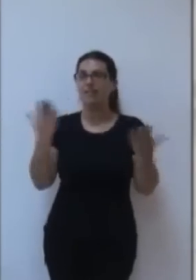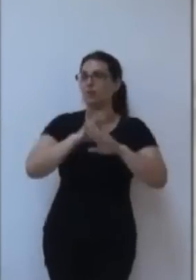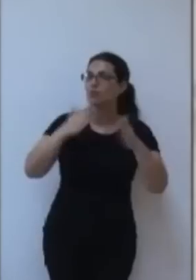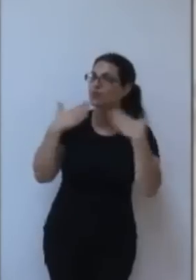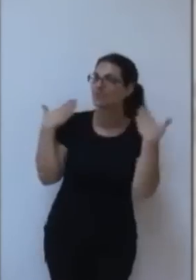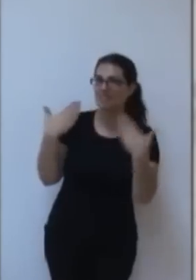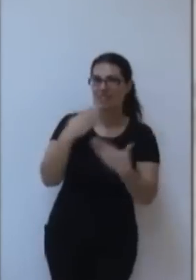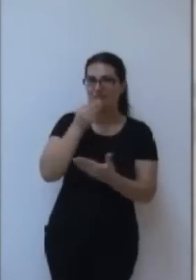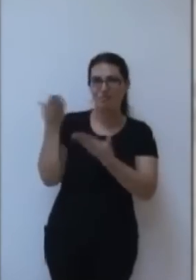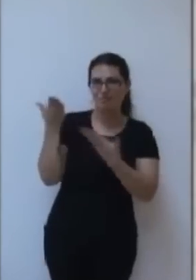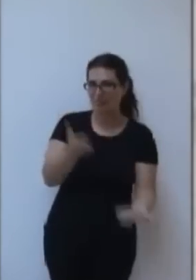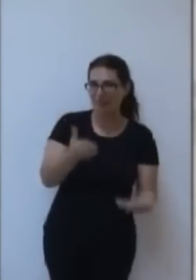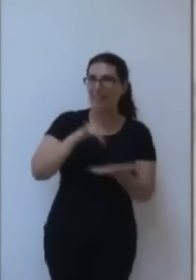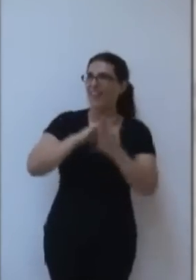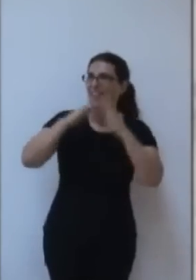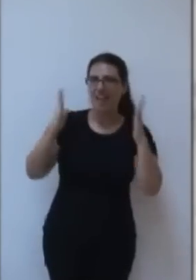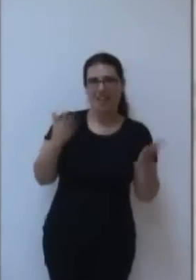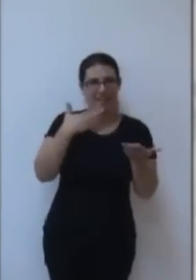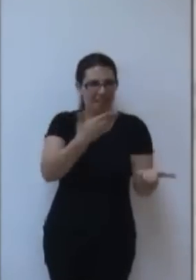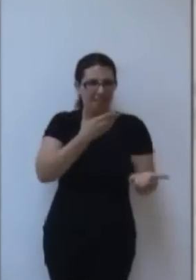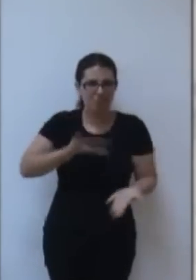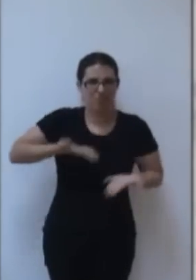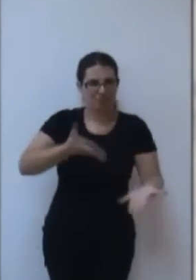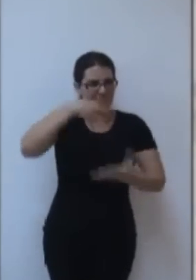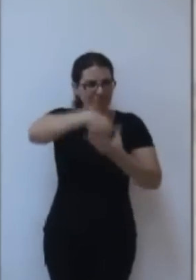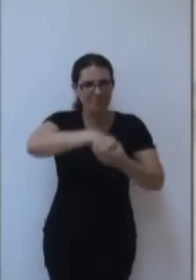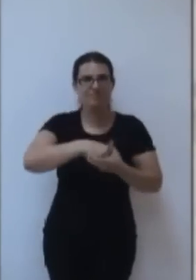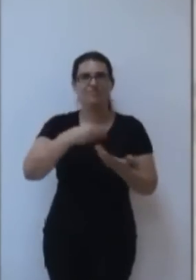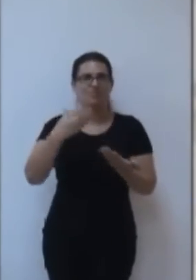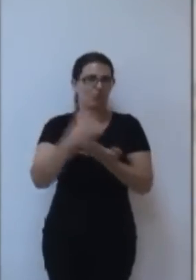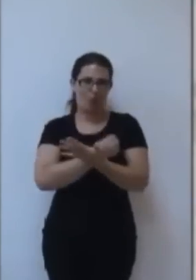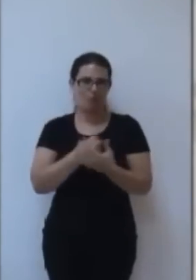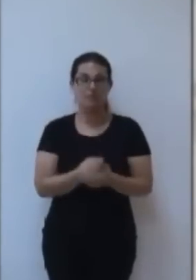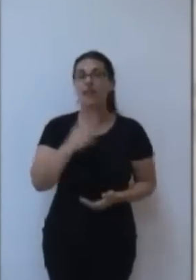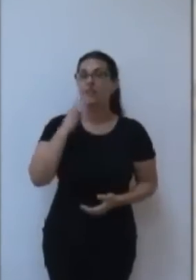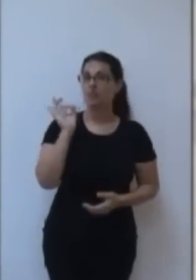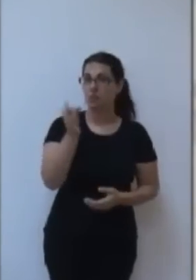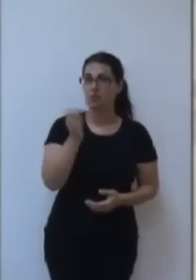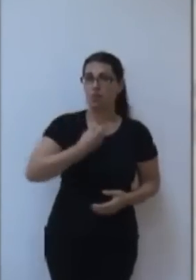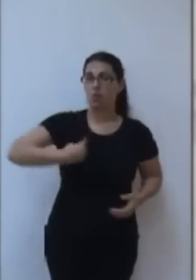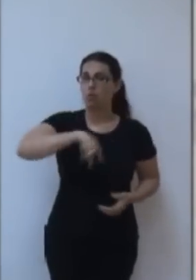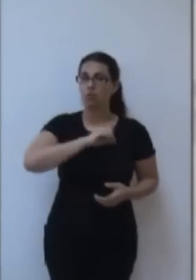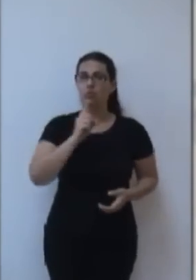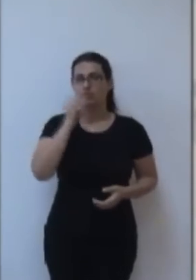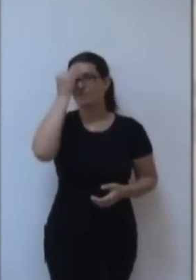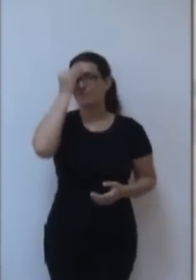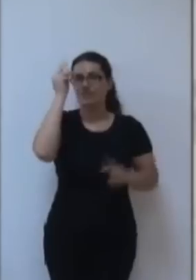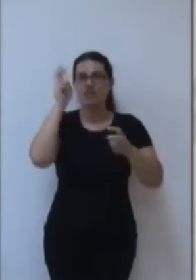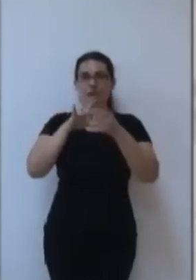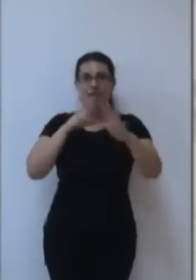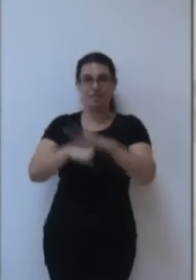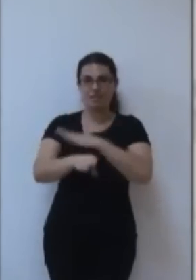muchísimas gracias por la bienvenida, por vuestra casa y por la acogida. Efectivamente, pensamos que el tema de la